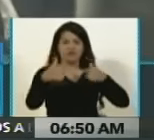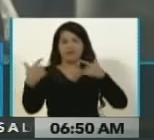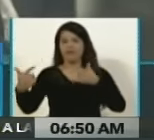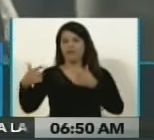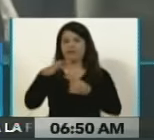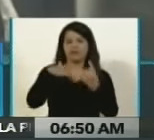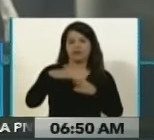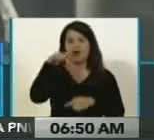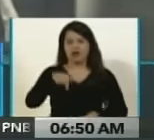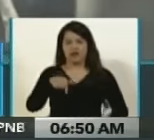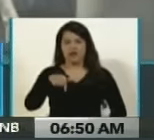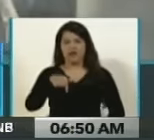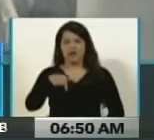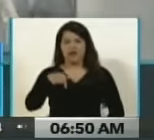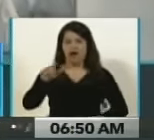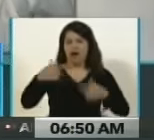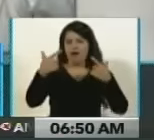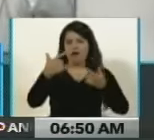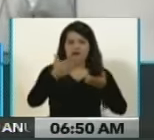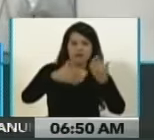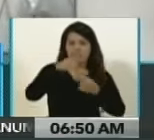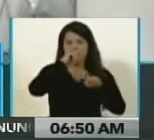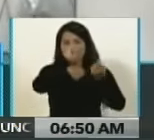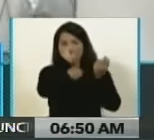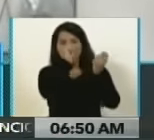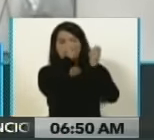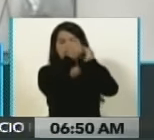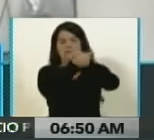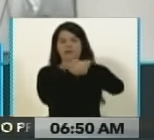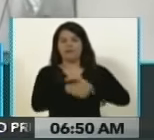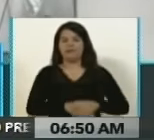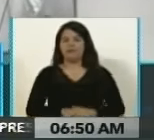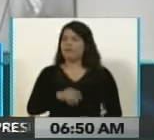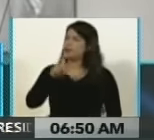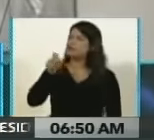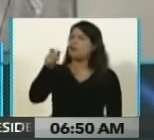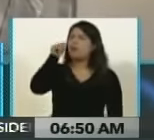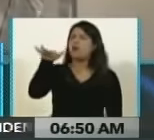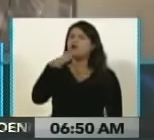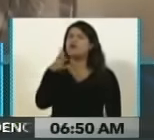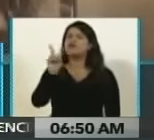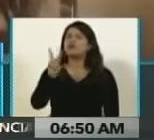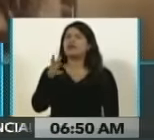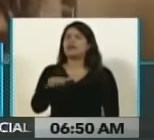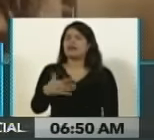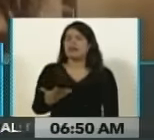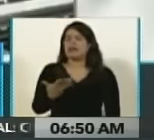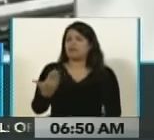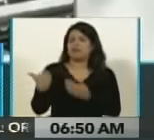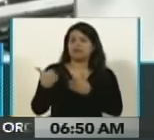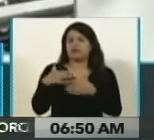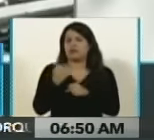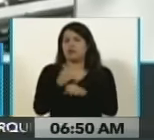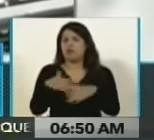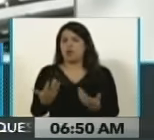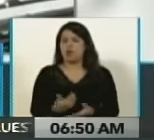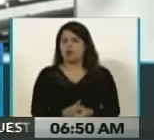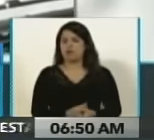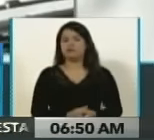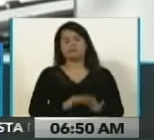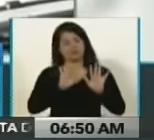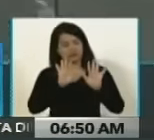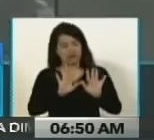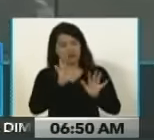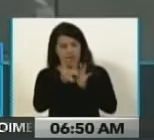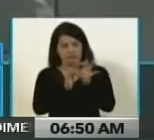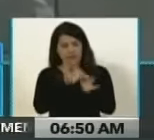país, en capacidad de realizar una transformación. ¿Y qué papel jugó el pueblo de Venezuela, luego de ese derrocamiento de Pérez Jiménez? Es a lo que voy